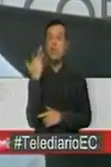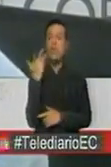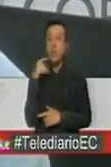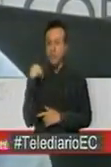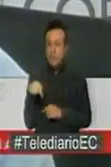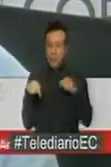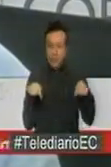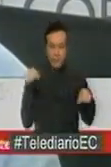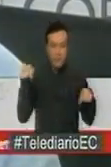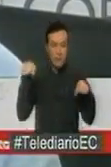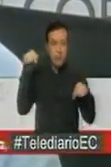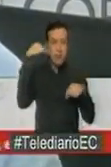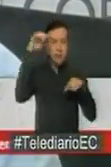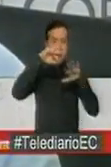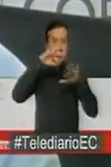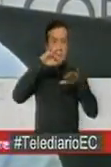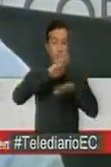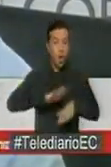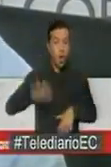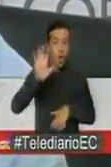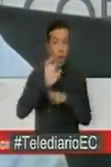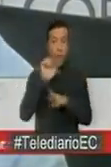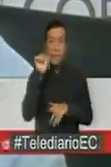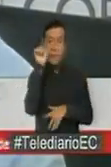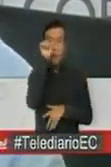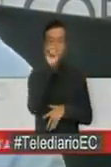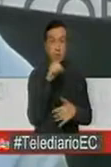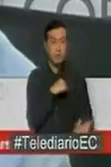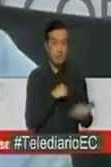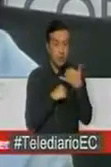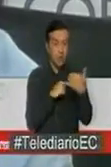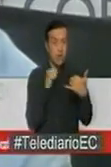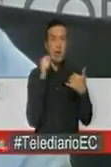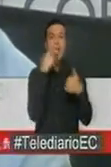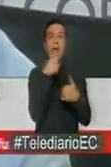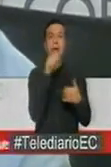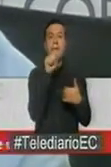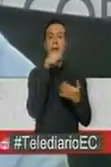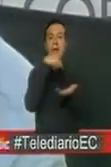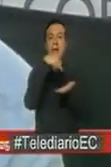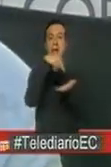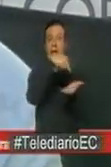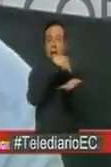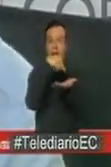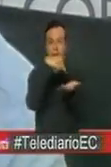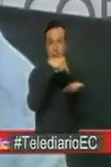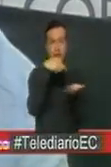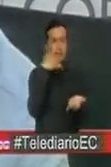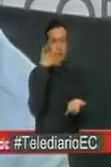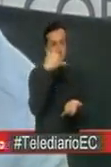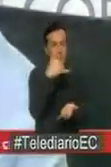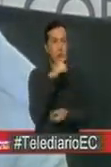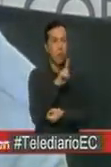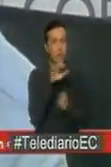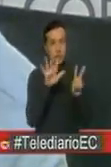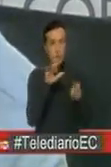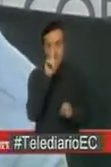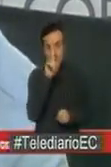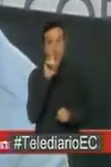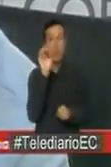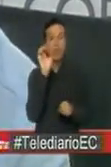la ubicación a través del teléfono móvil y poder aplicar conjuntamente con la línea 171 y con todo el sistema de